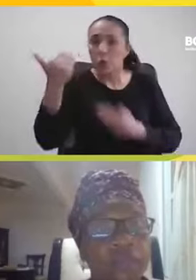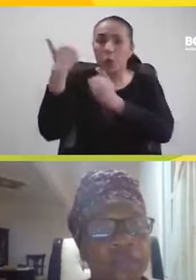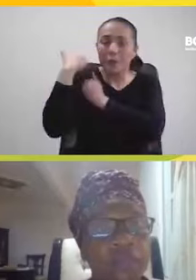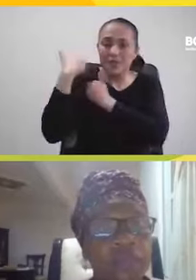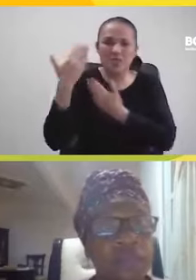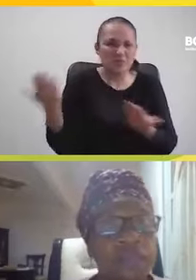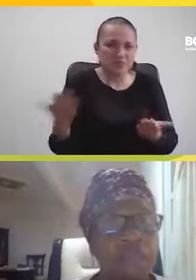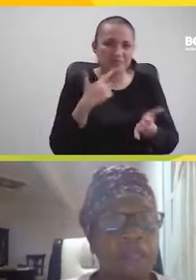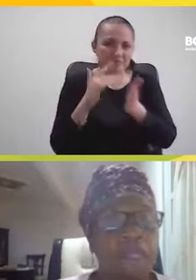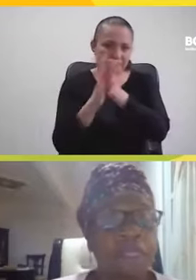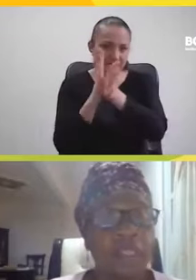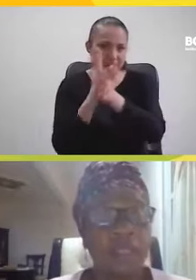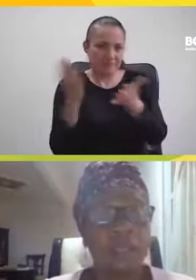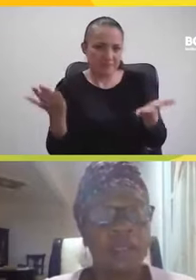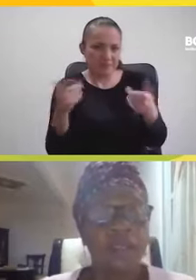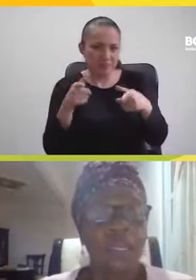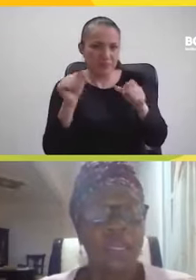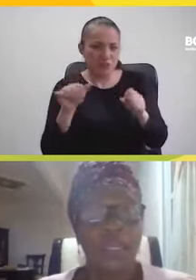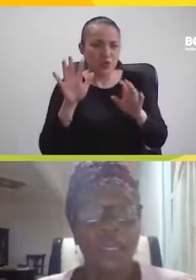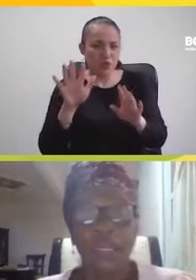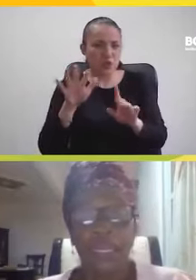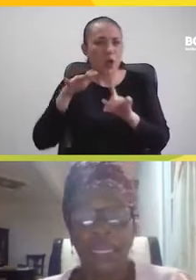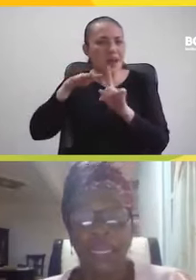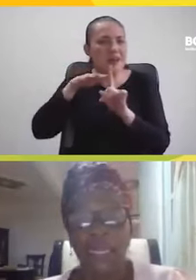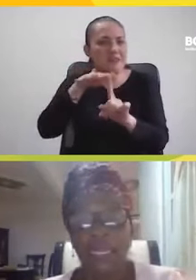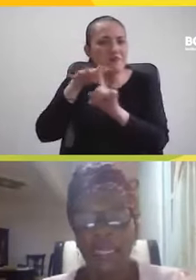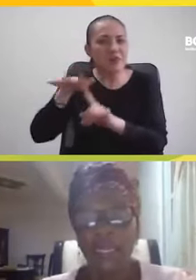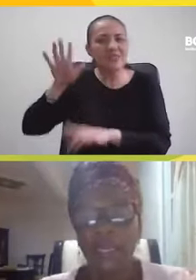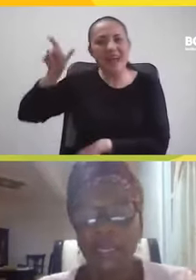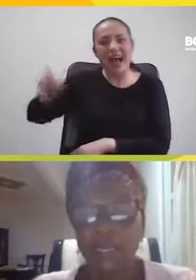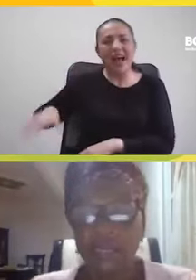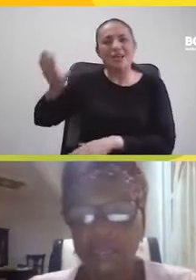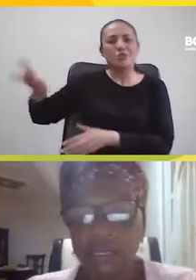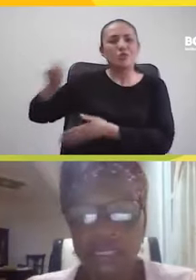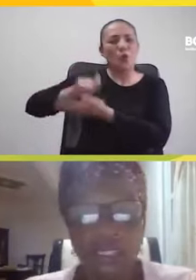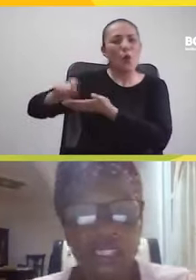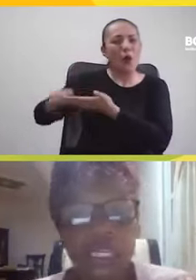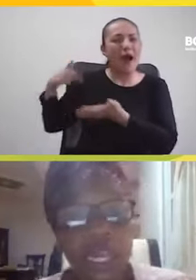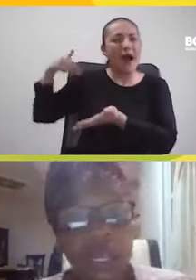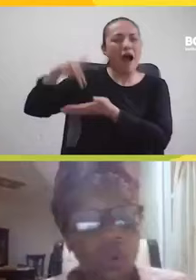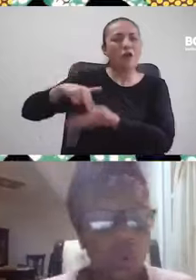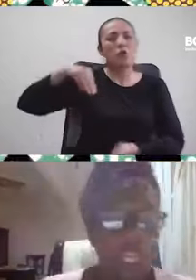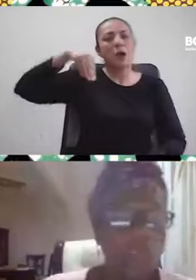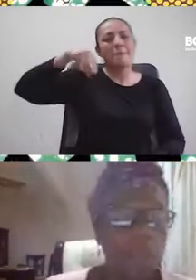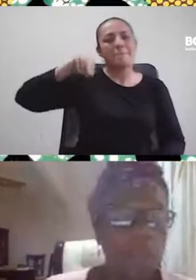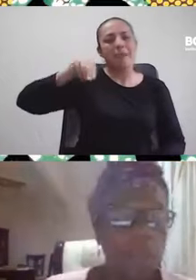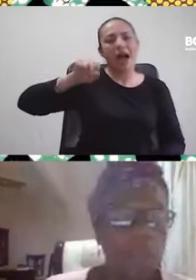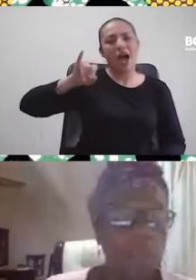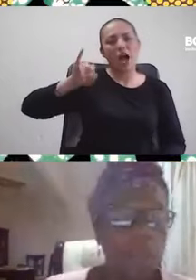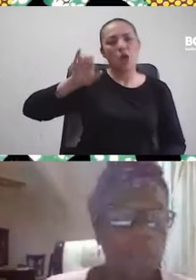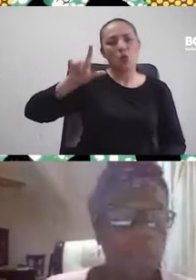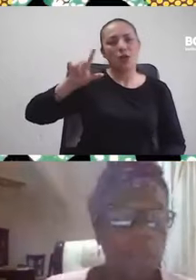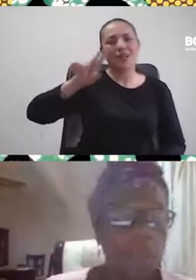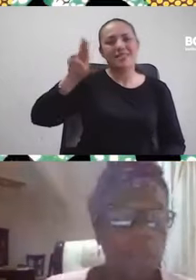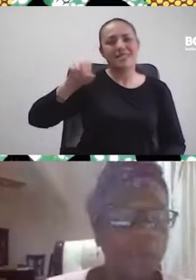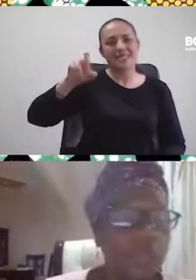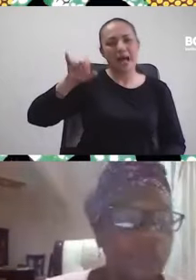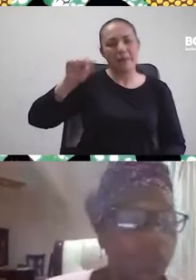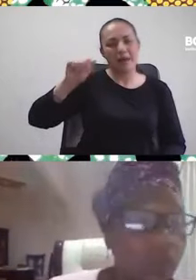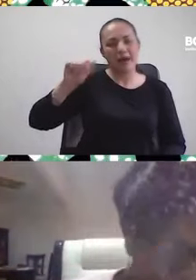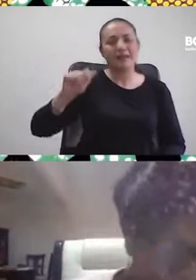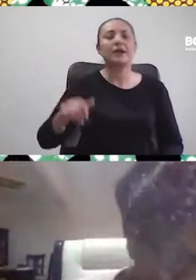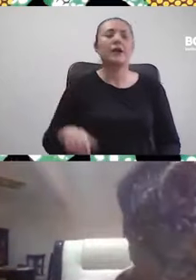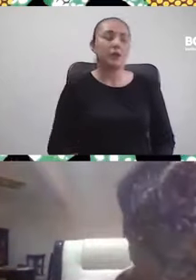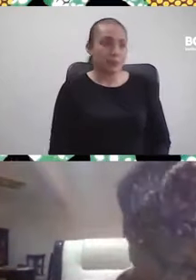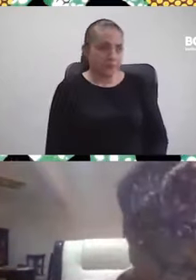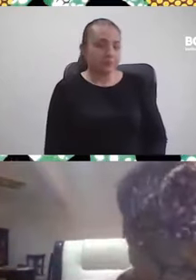nos puedes aportar de esa influencia de Manuel Zapata Olivella? Sí, claro, lo que puedo decir es que dentro de